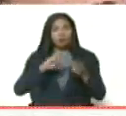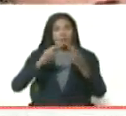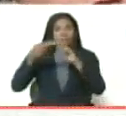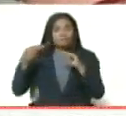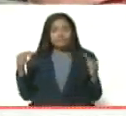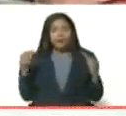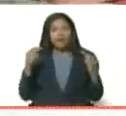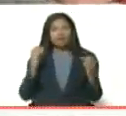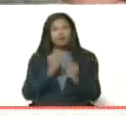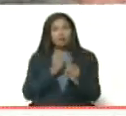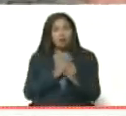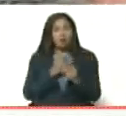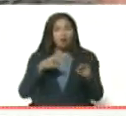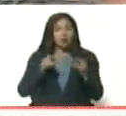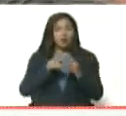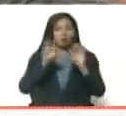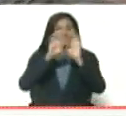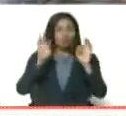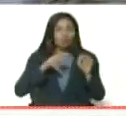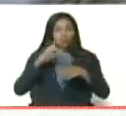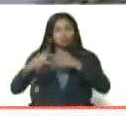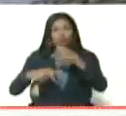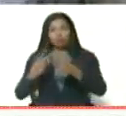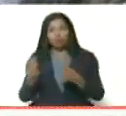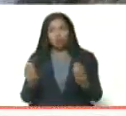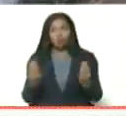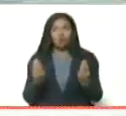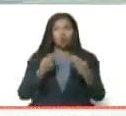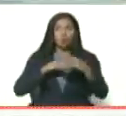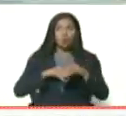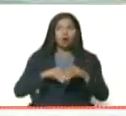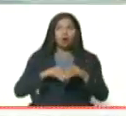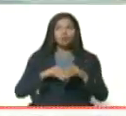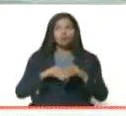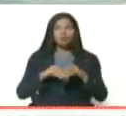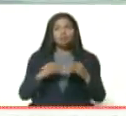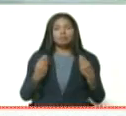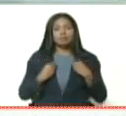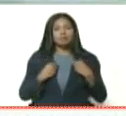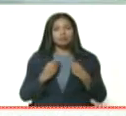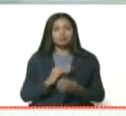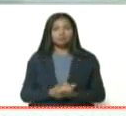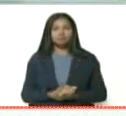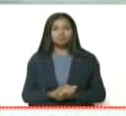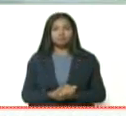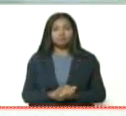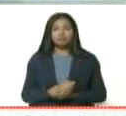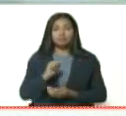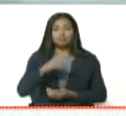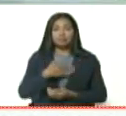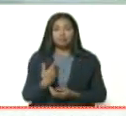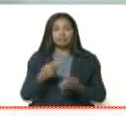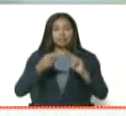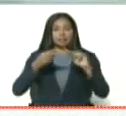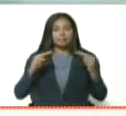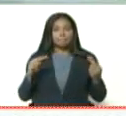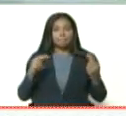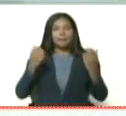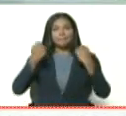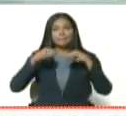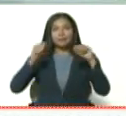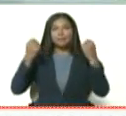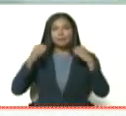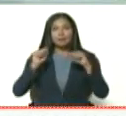concordia, trabajo, producción y convivencia. Si quieres la paz,